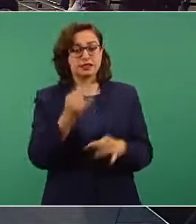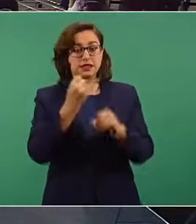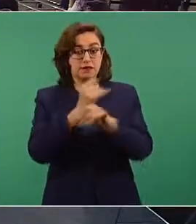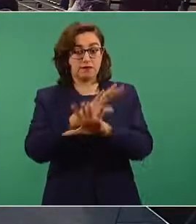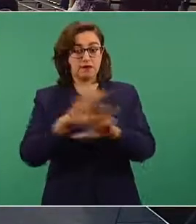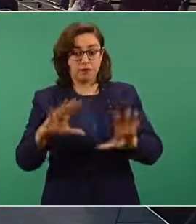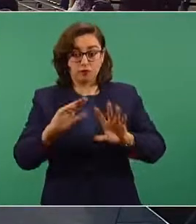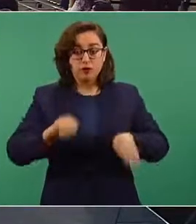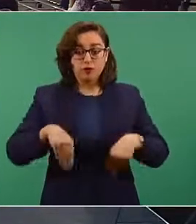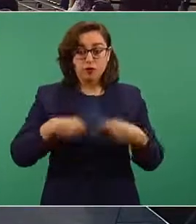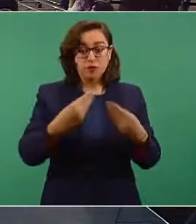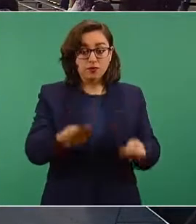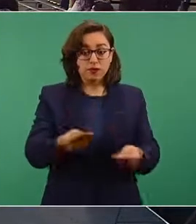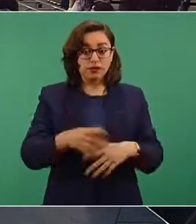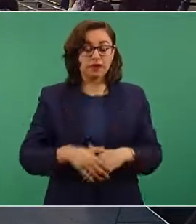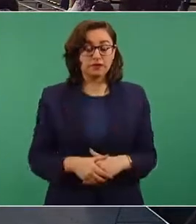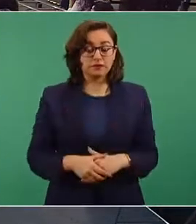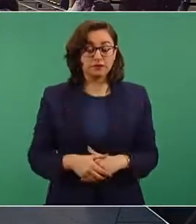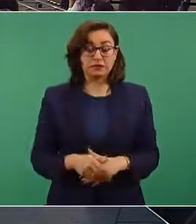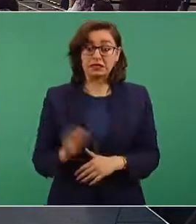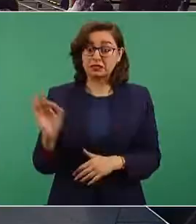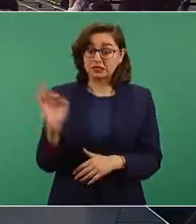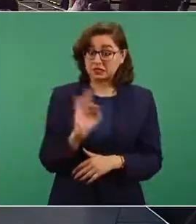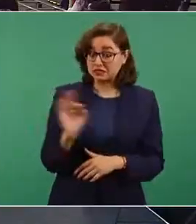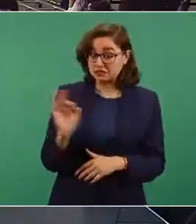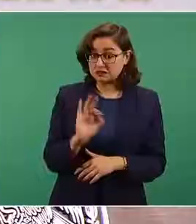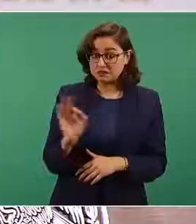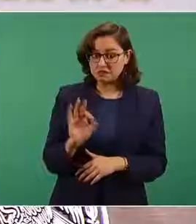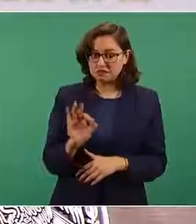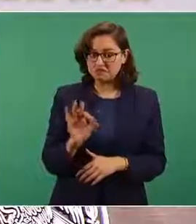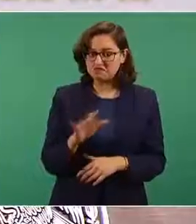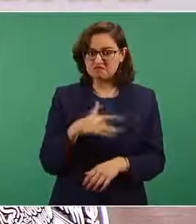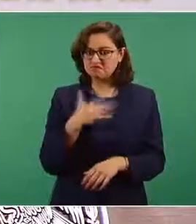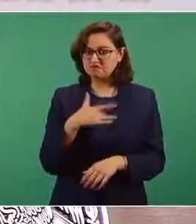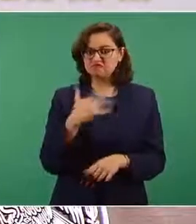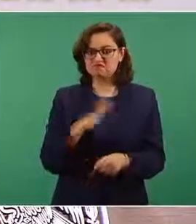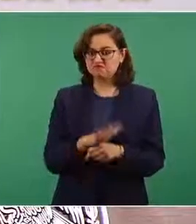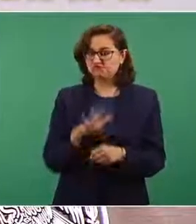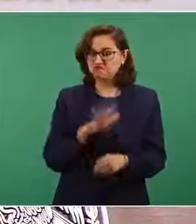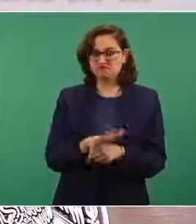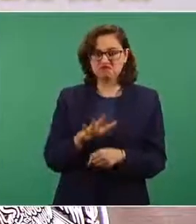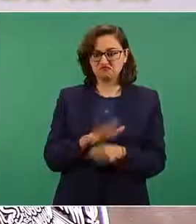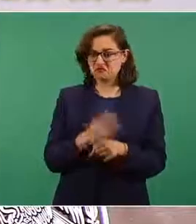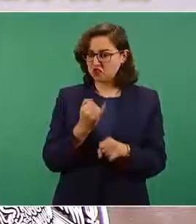Y si no queda conforme,